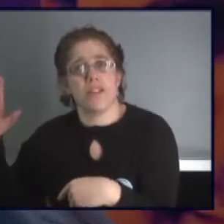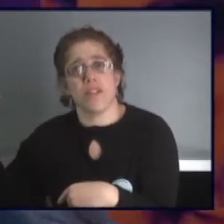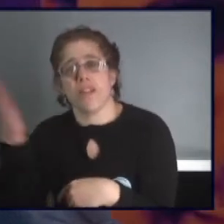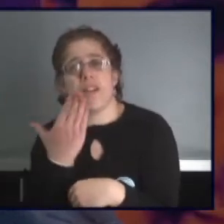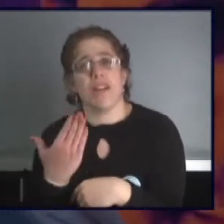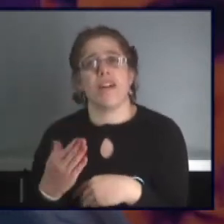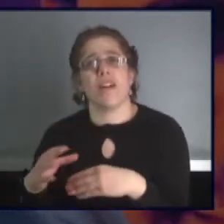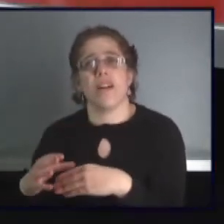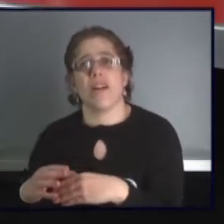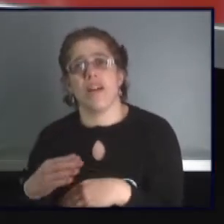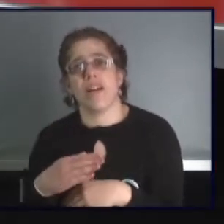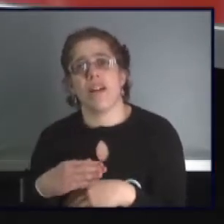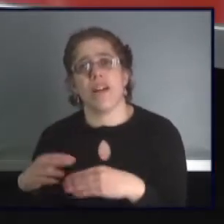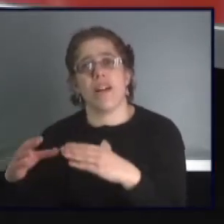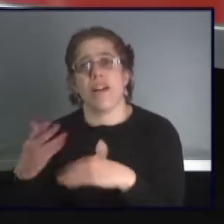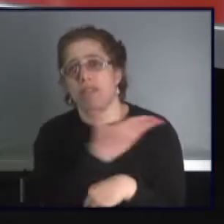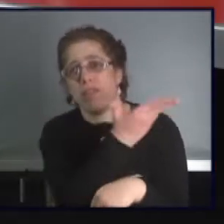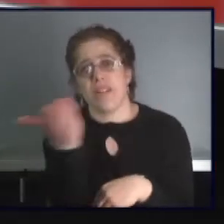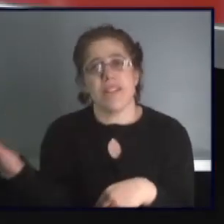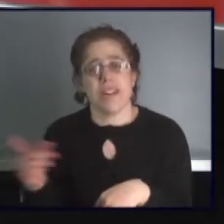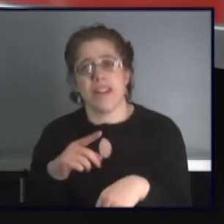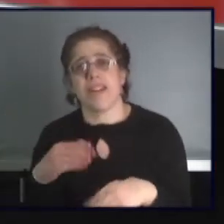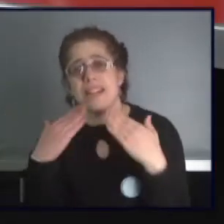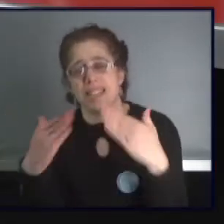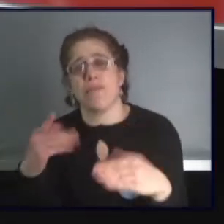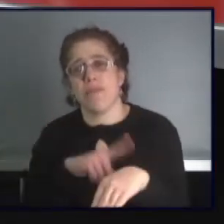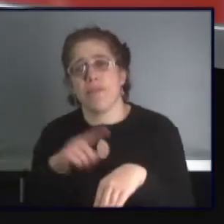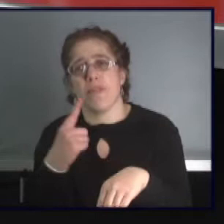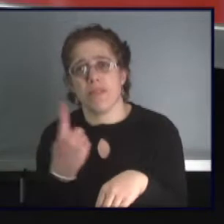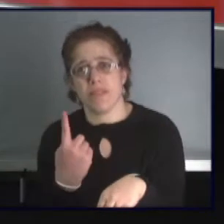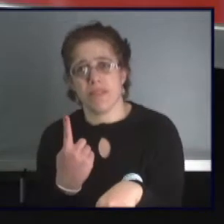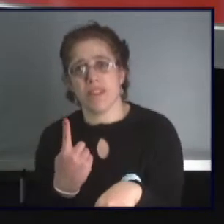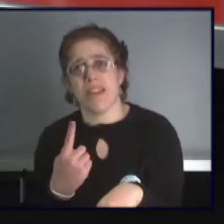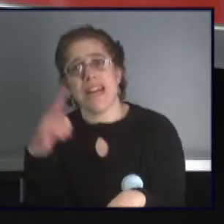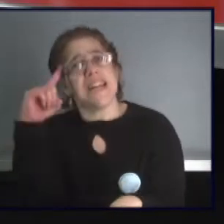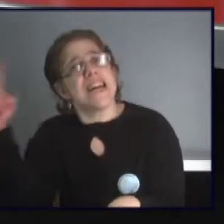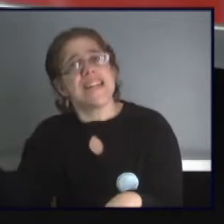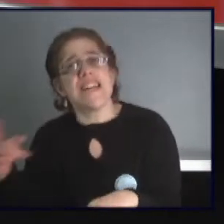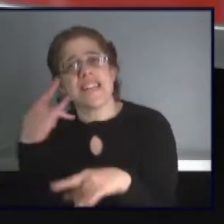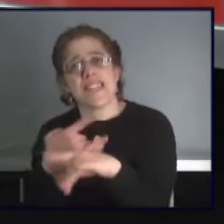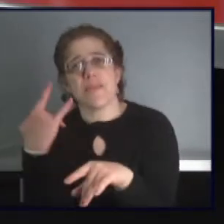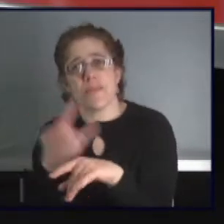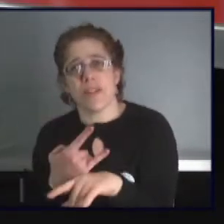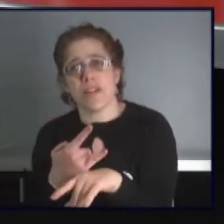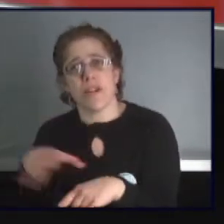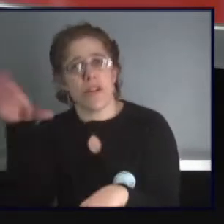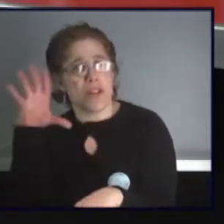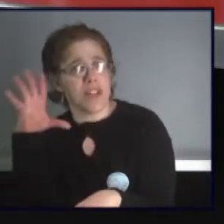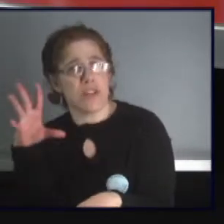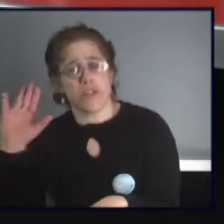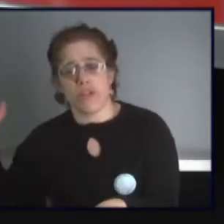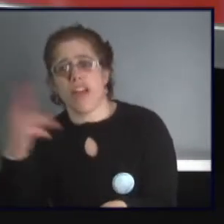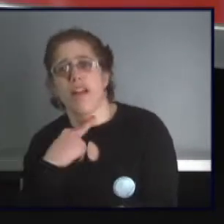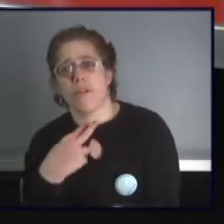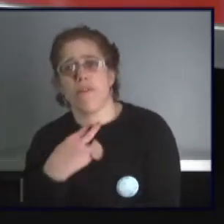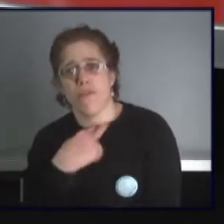bueno gracias por estos minutos no no no no prácticamente no hay que agradecer nada la idea siempre es oír todas las voces me parece